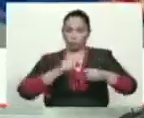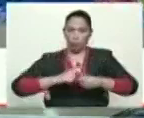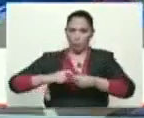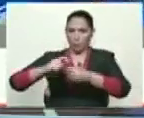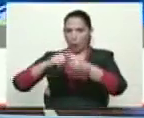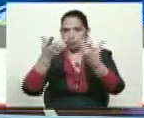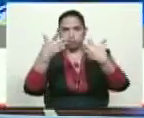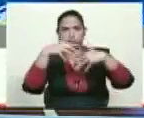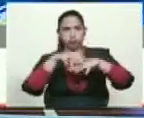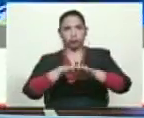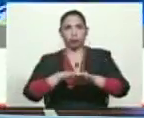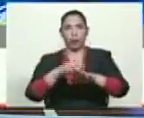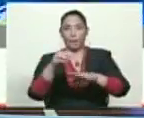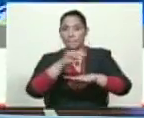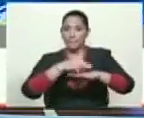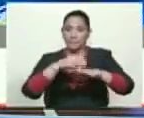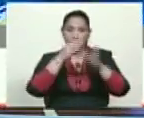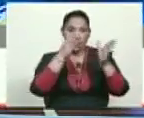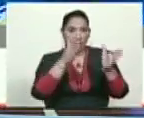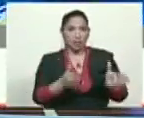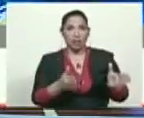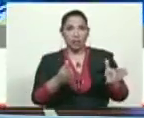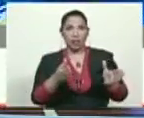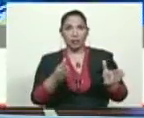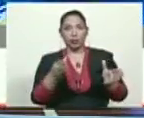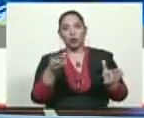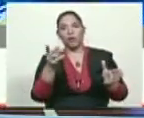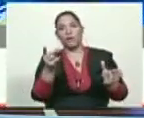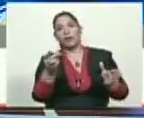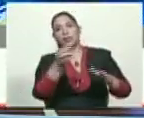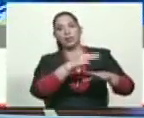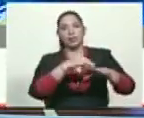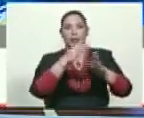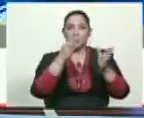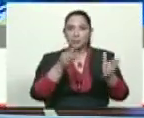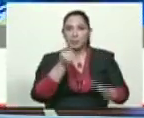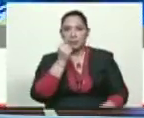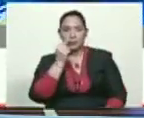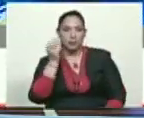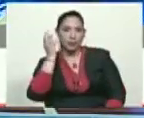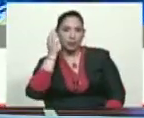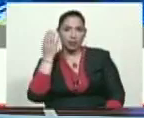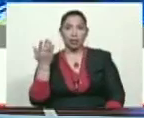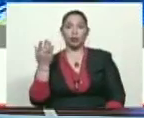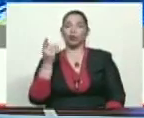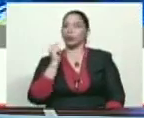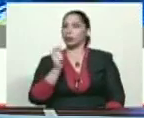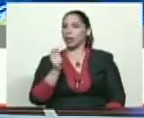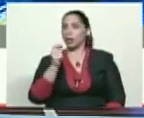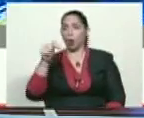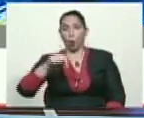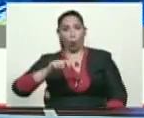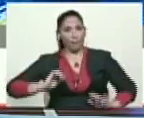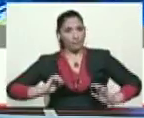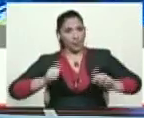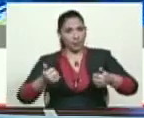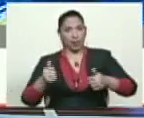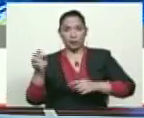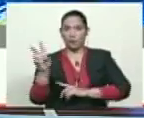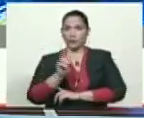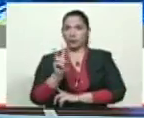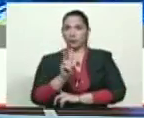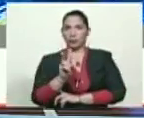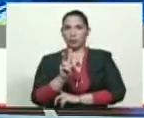de los ministros de los viceministros de la viceministra es una tarea hoy estamos empezando venezuela